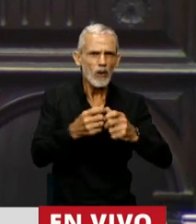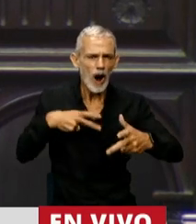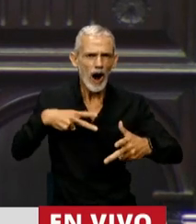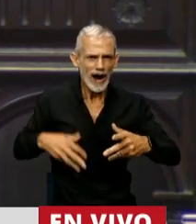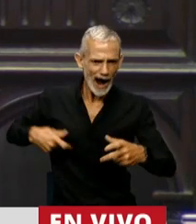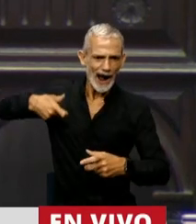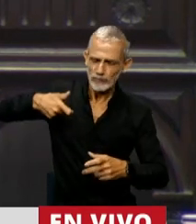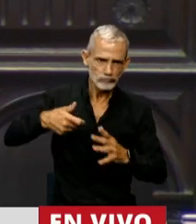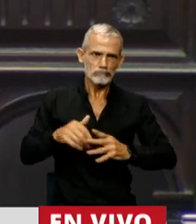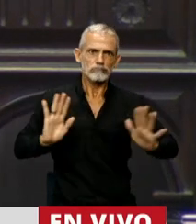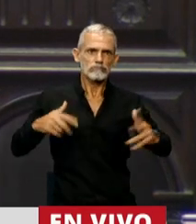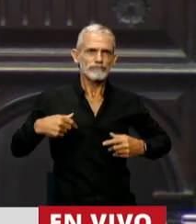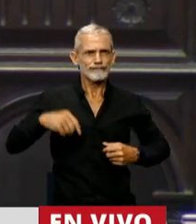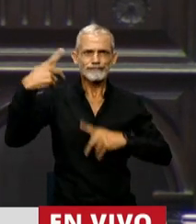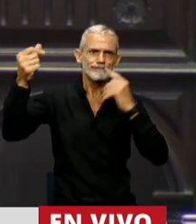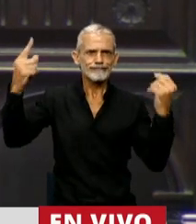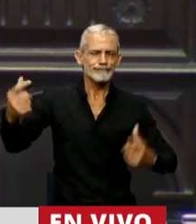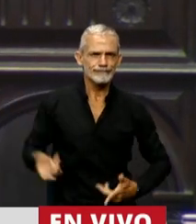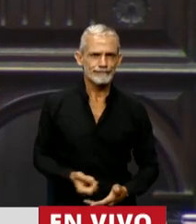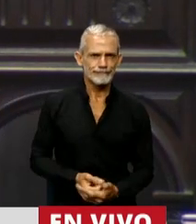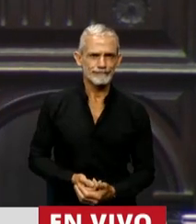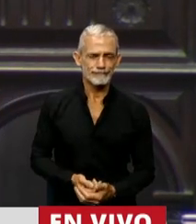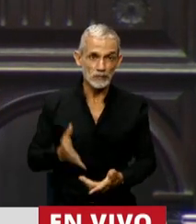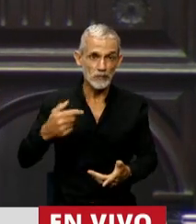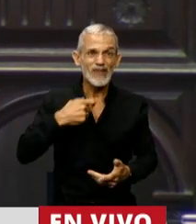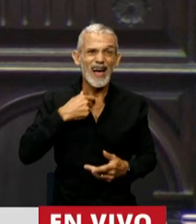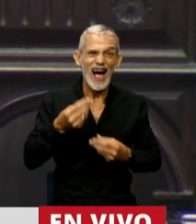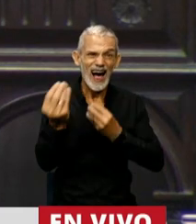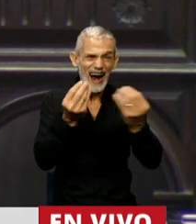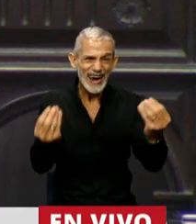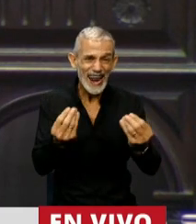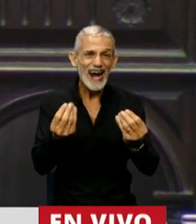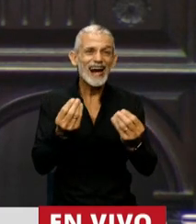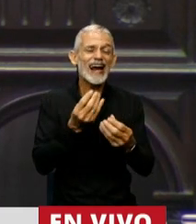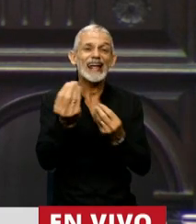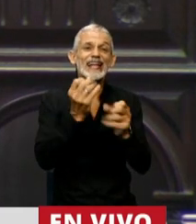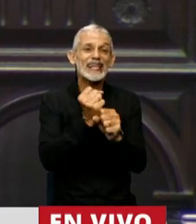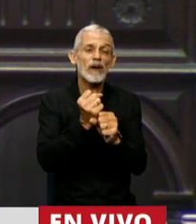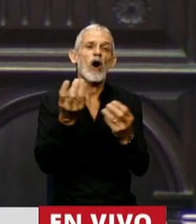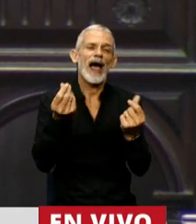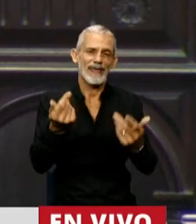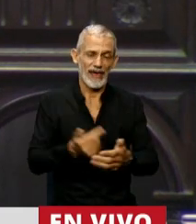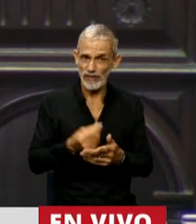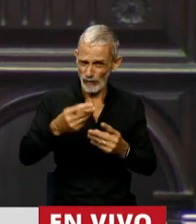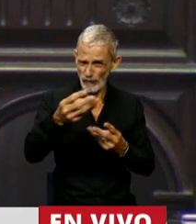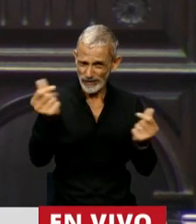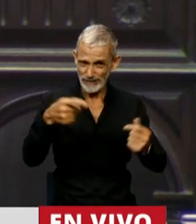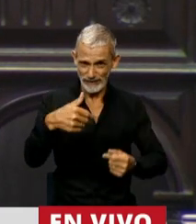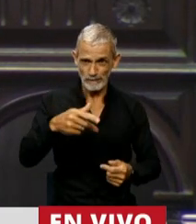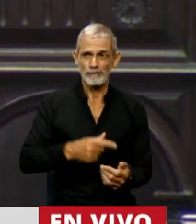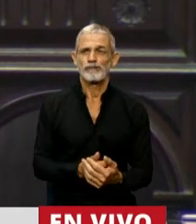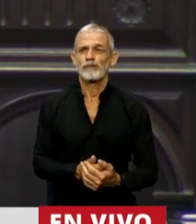está dispuesto o que estuvo dispuesto a crear empleo y empleo de calidad. Concluyo,